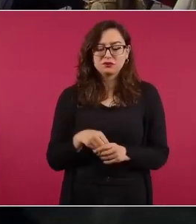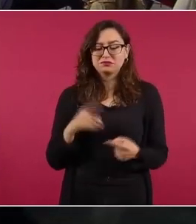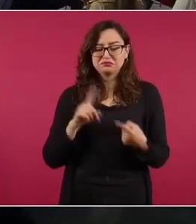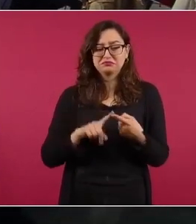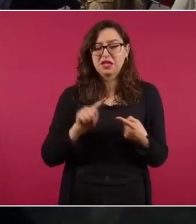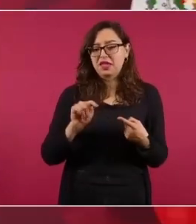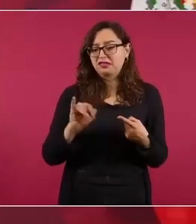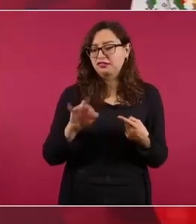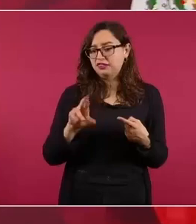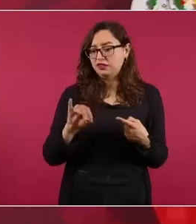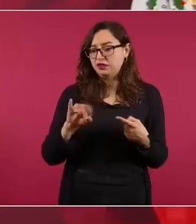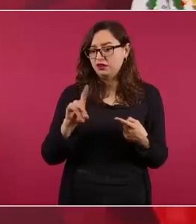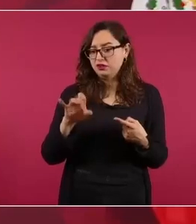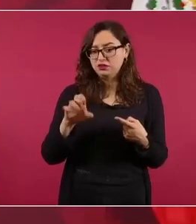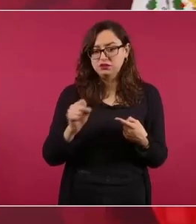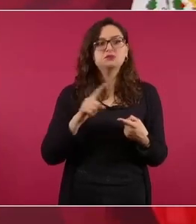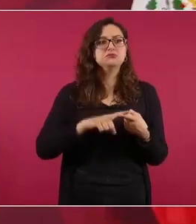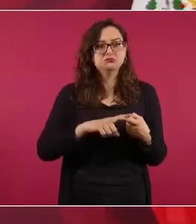pues pastillas